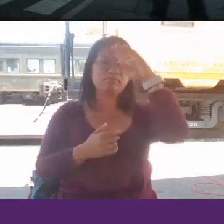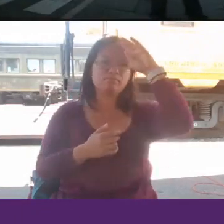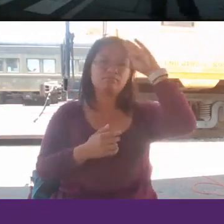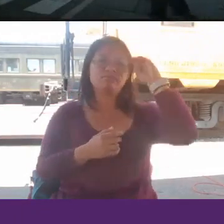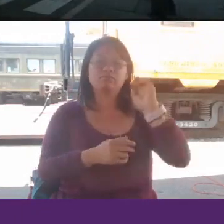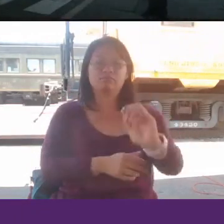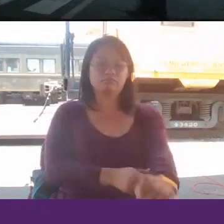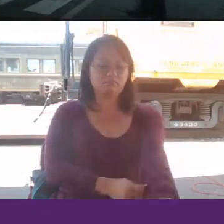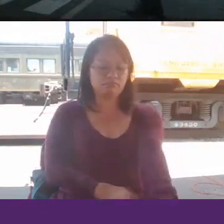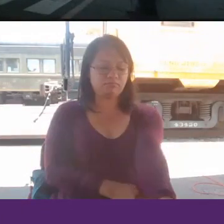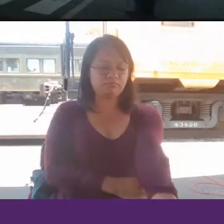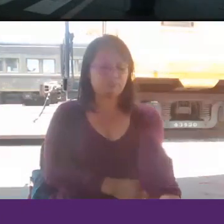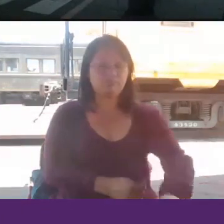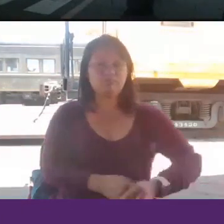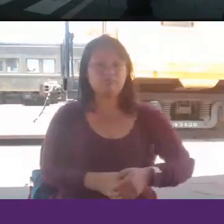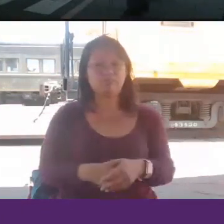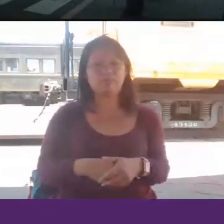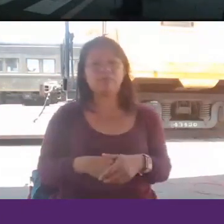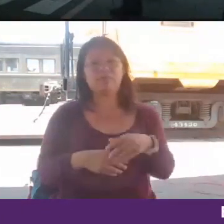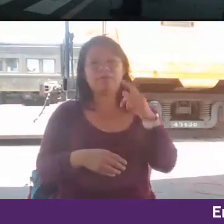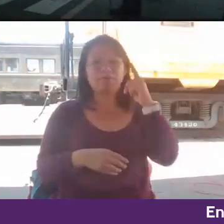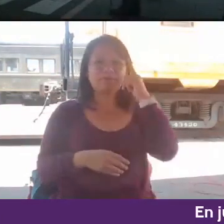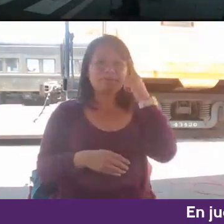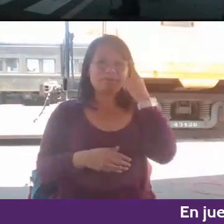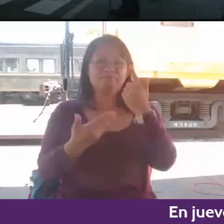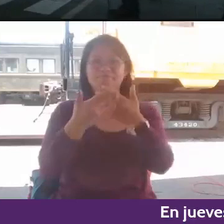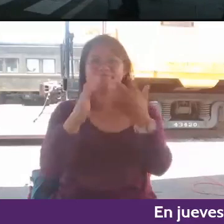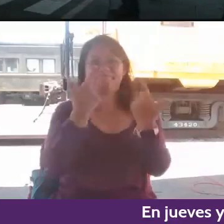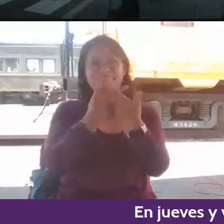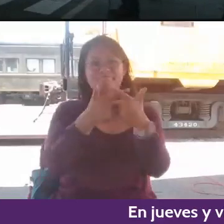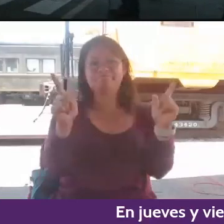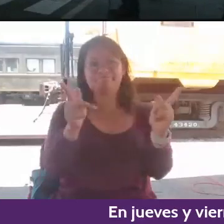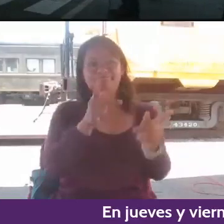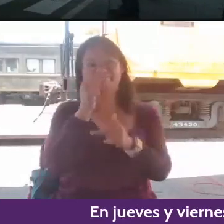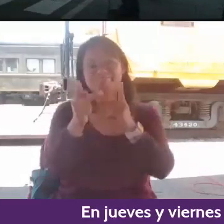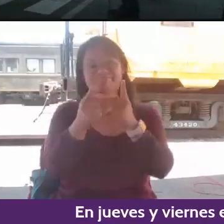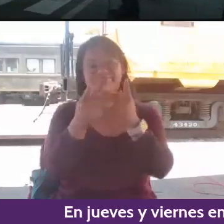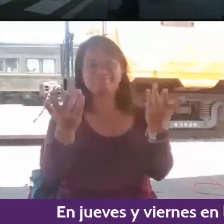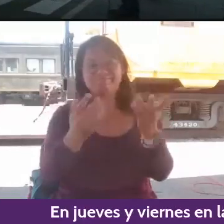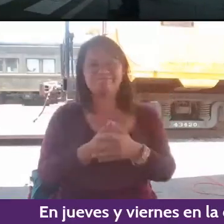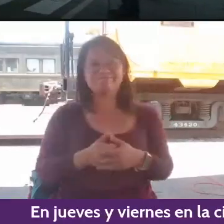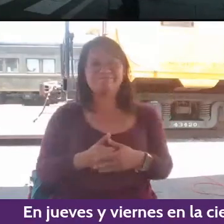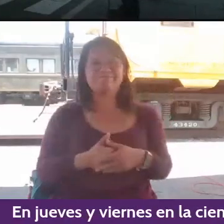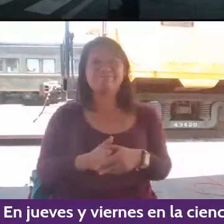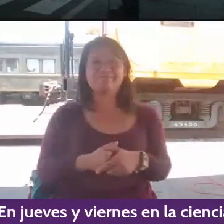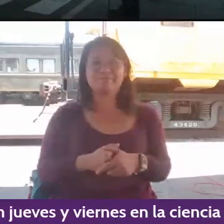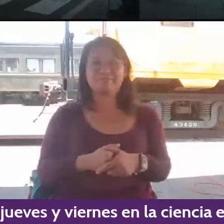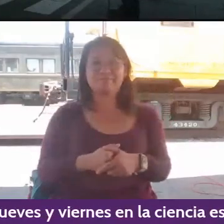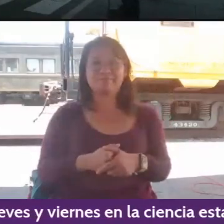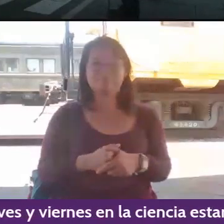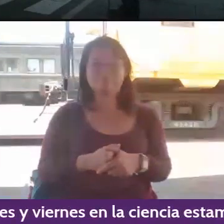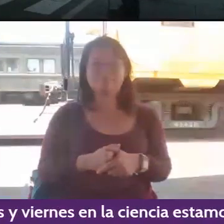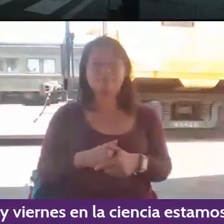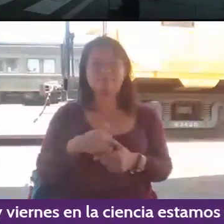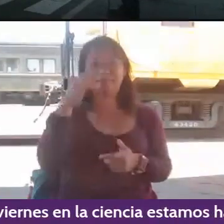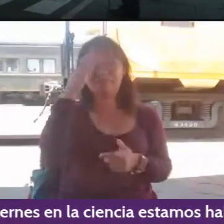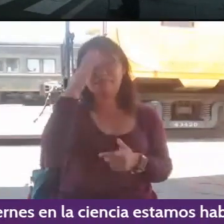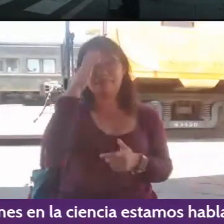Todas las que quieran, tenemos tiempo. Yo no tengo nada que hacer, así que nos la pasamos bien acá. ¿Cómo saben que Max hembra y